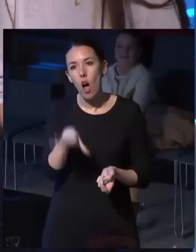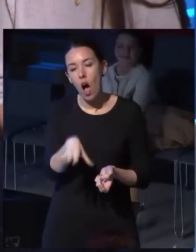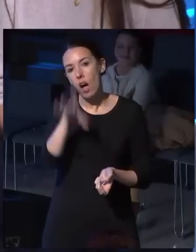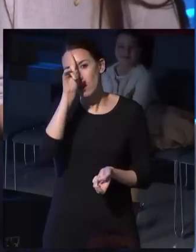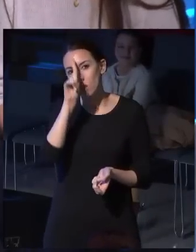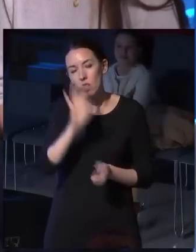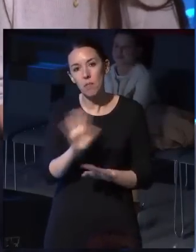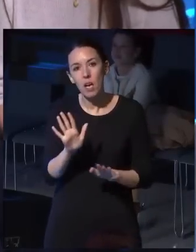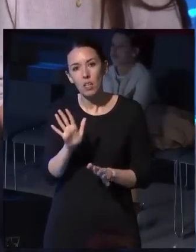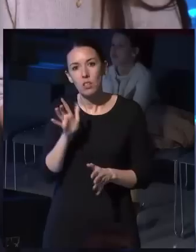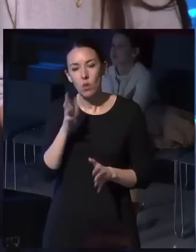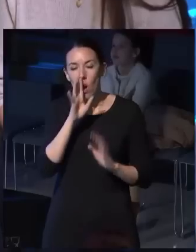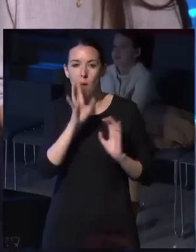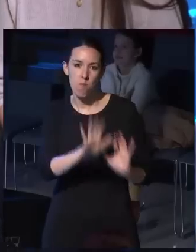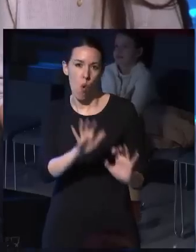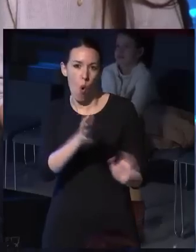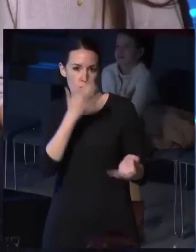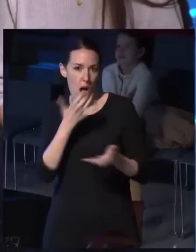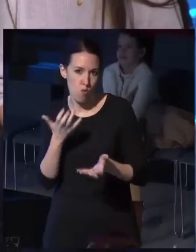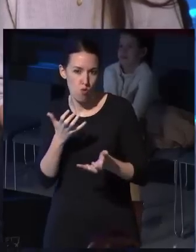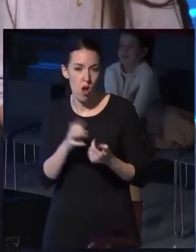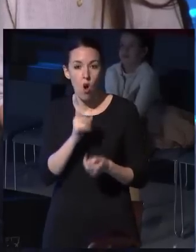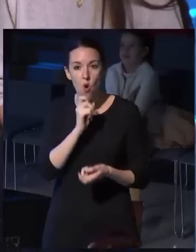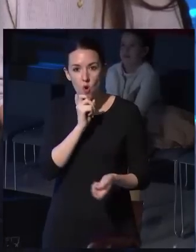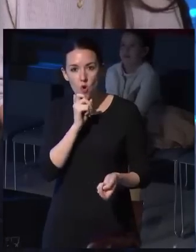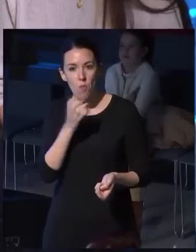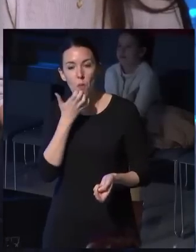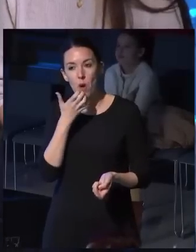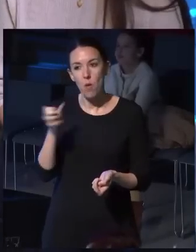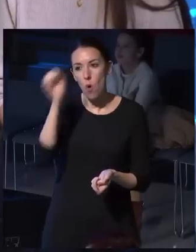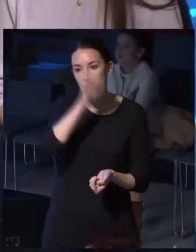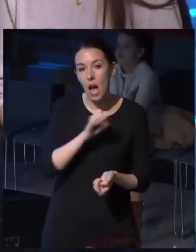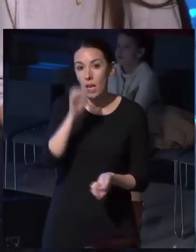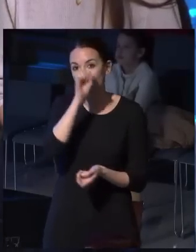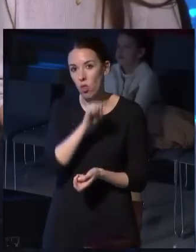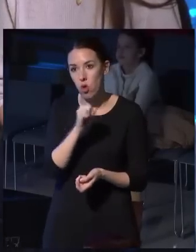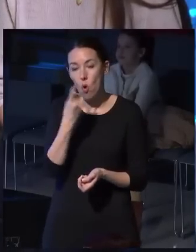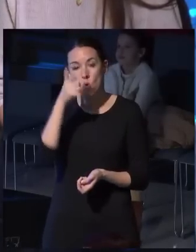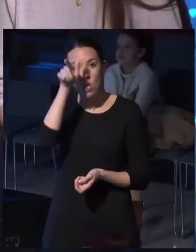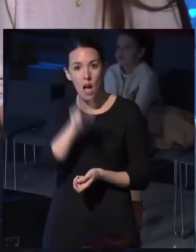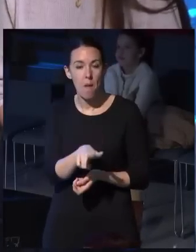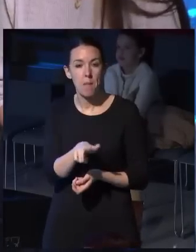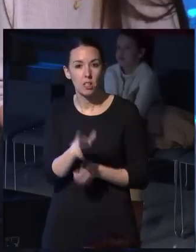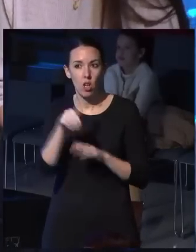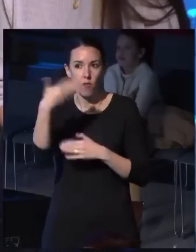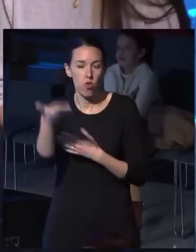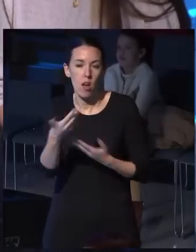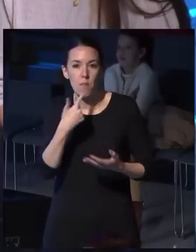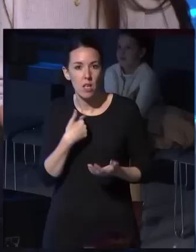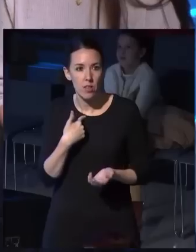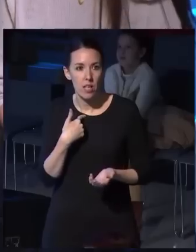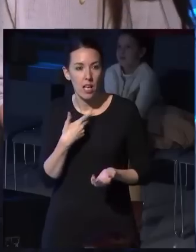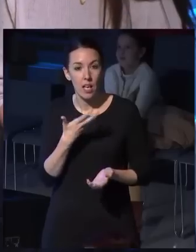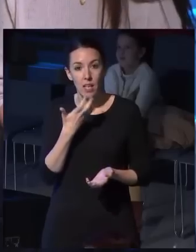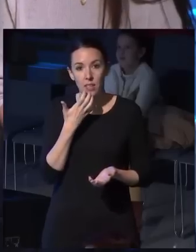o algo así, sí que nos hacemos mucha burla nosotras mismas de cómo está interpretada de pronto una canción que una persona externa dice, o sea, si